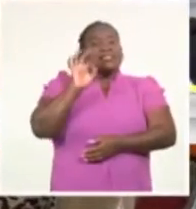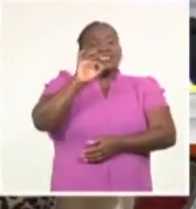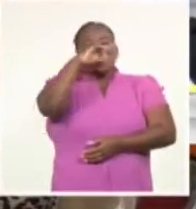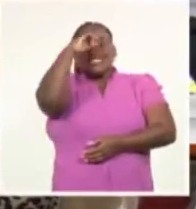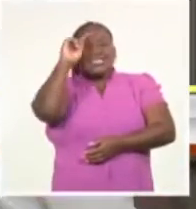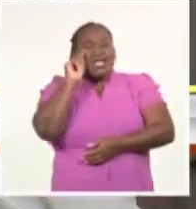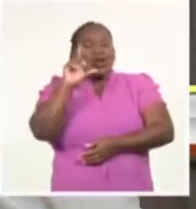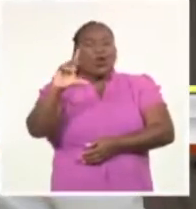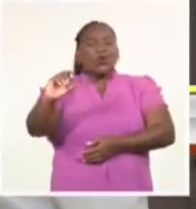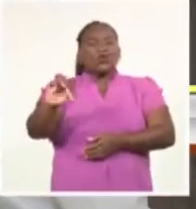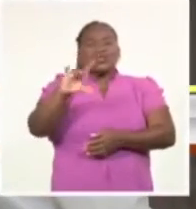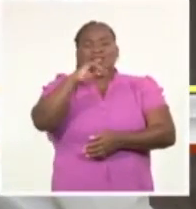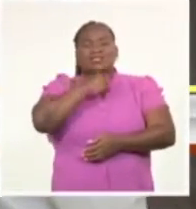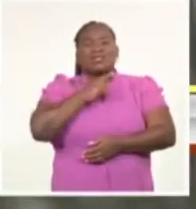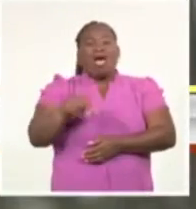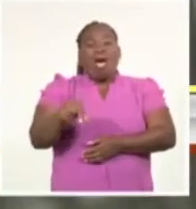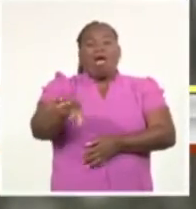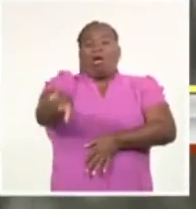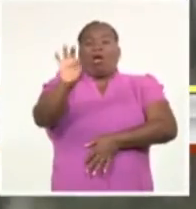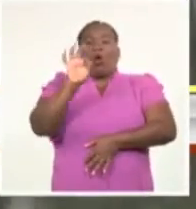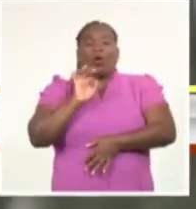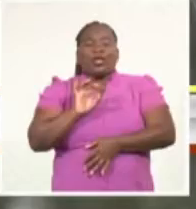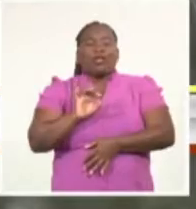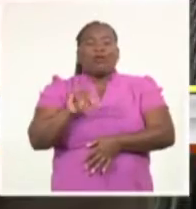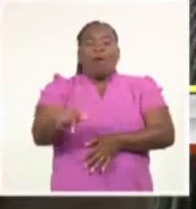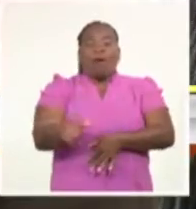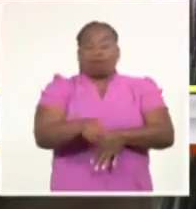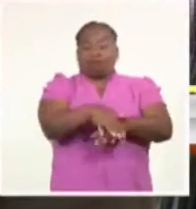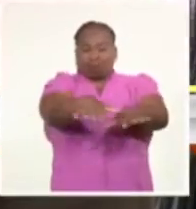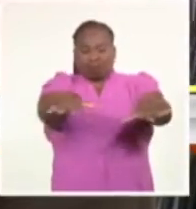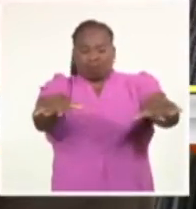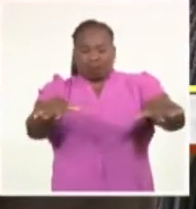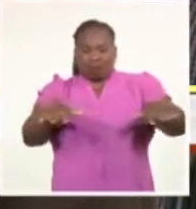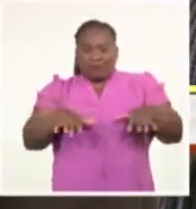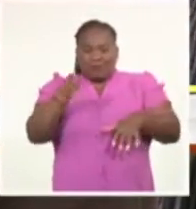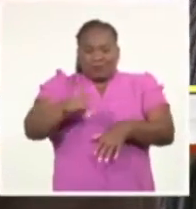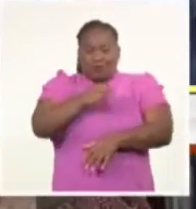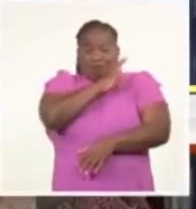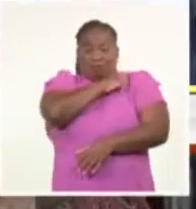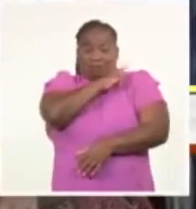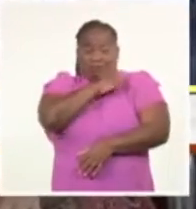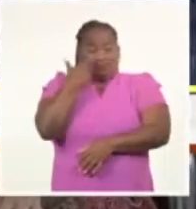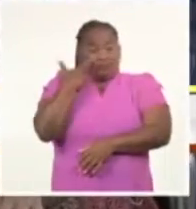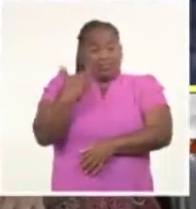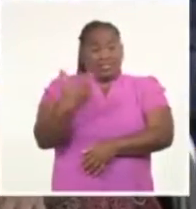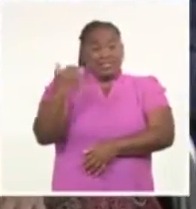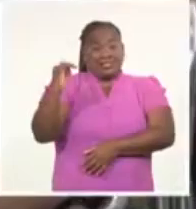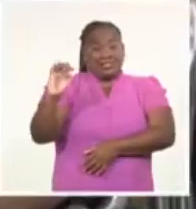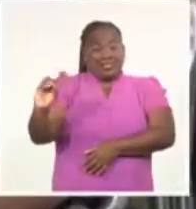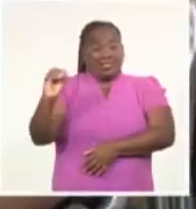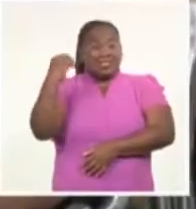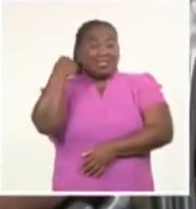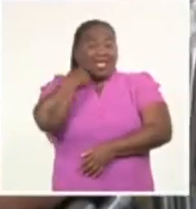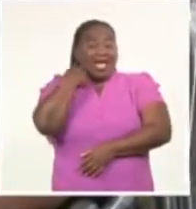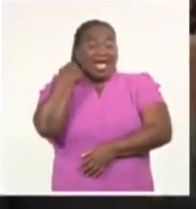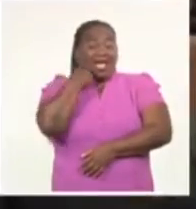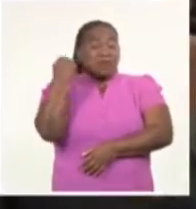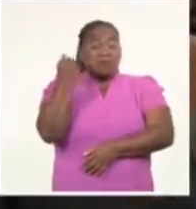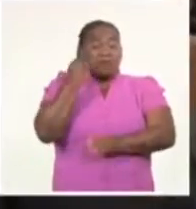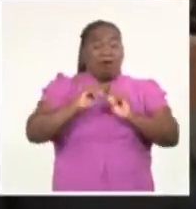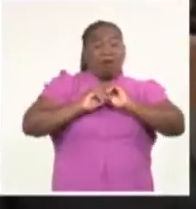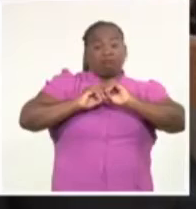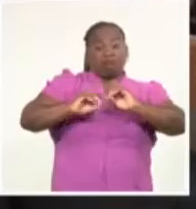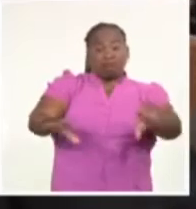entre escritores, artistas, intelectuales y presidentes de instituciones culturales. A 60 años de la primera edición de este clásico